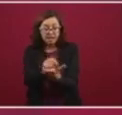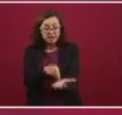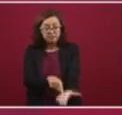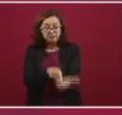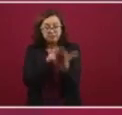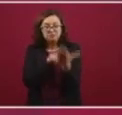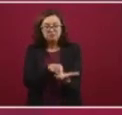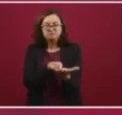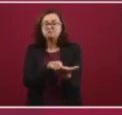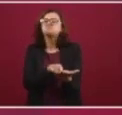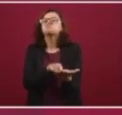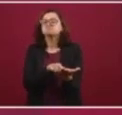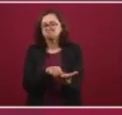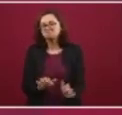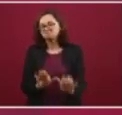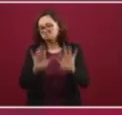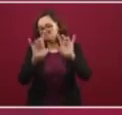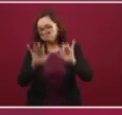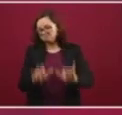están bien hechas.